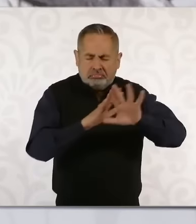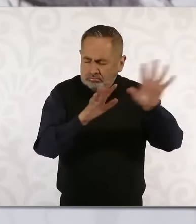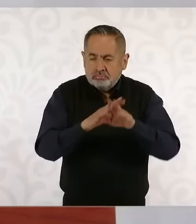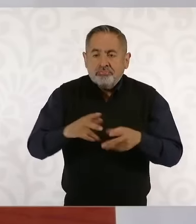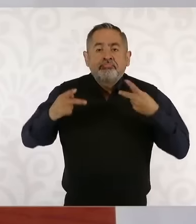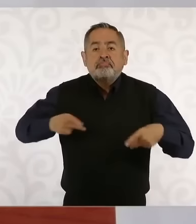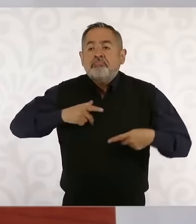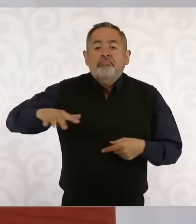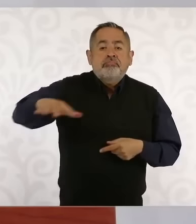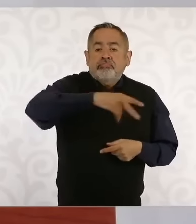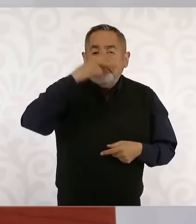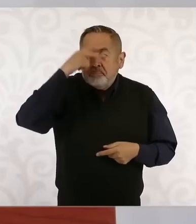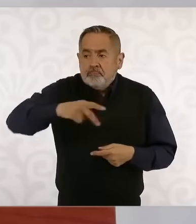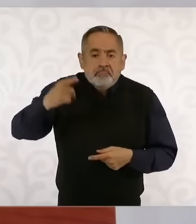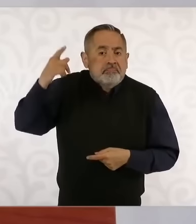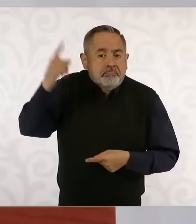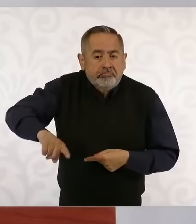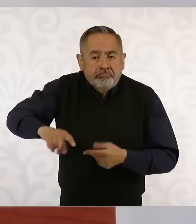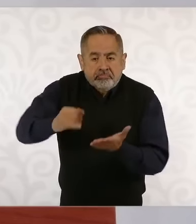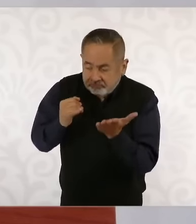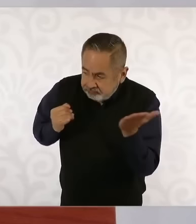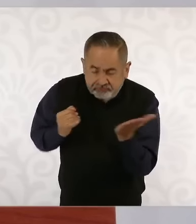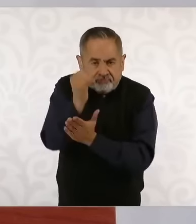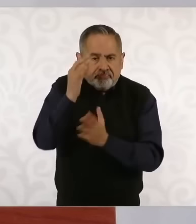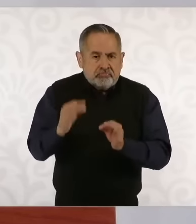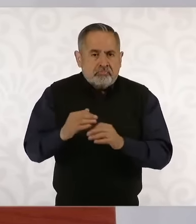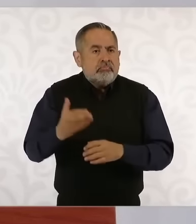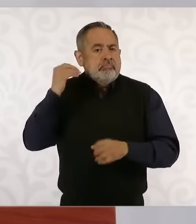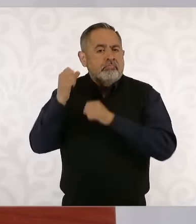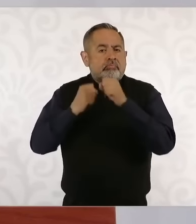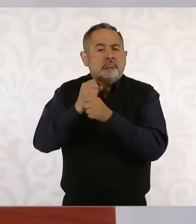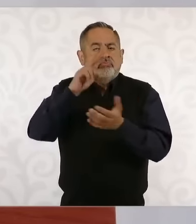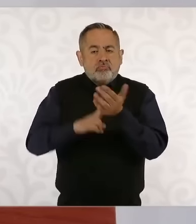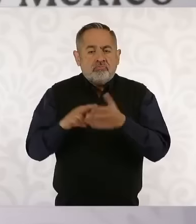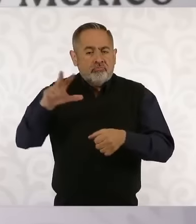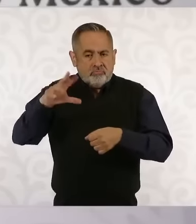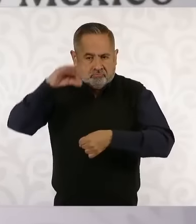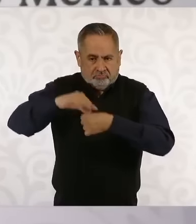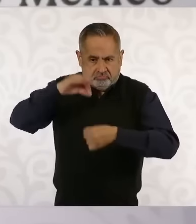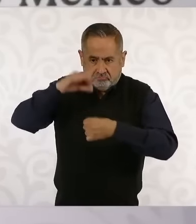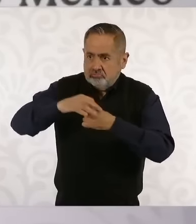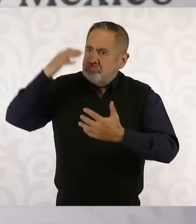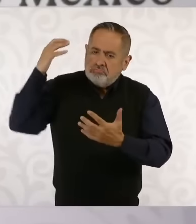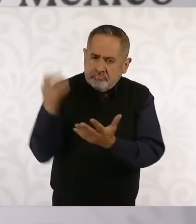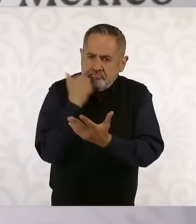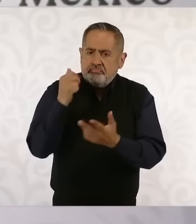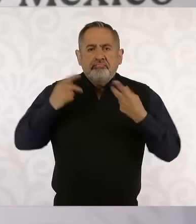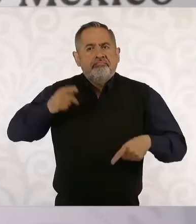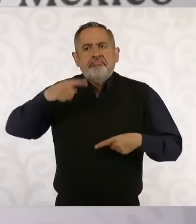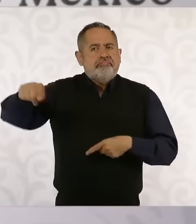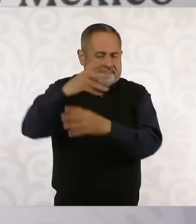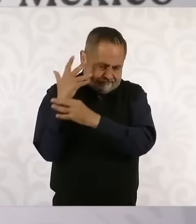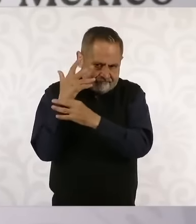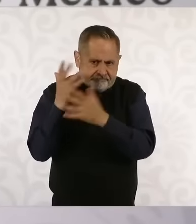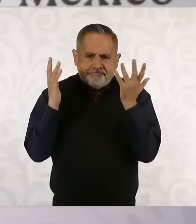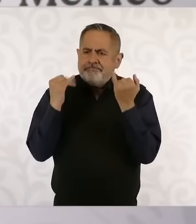pueblo. Eso ocurrió en 2018 y eso no va a cambiar, porque no